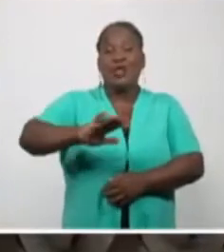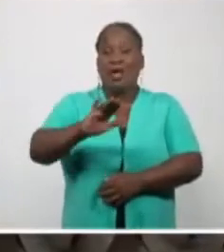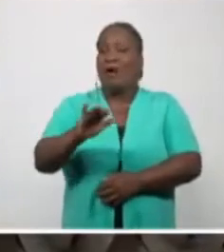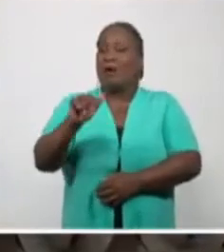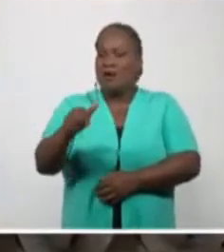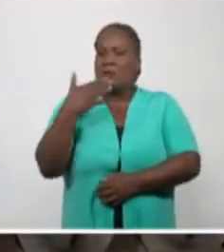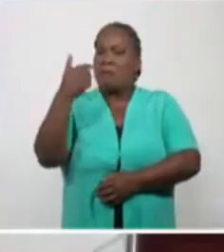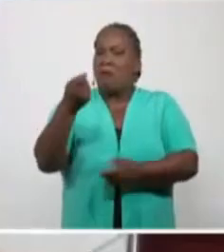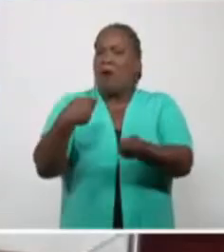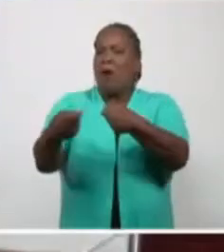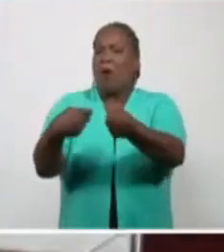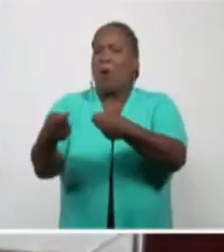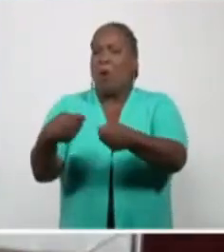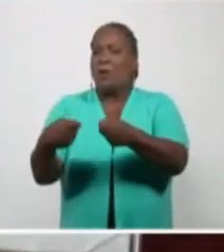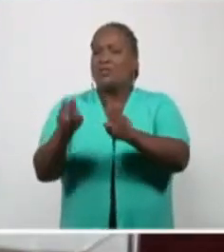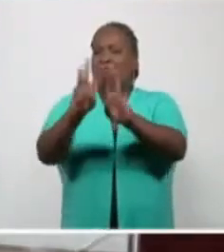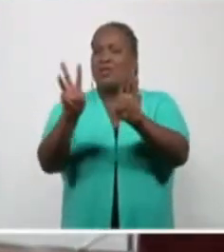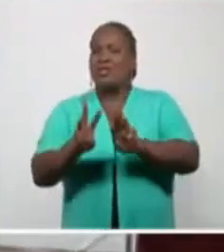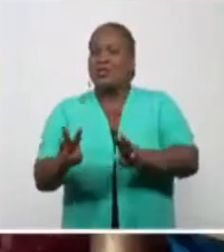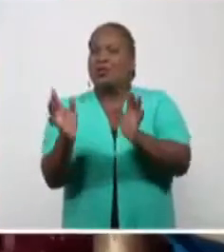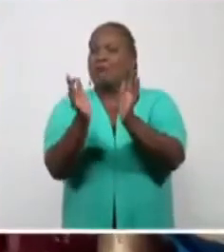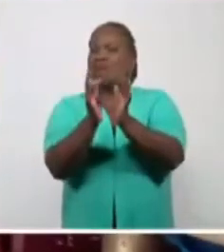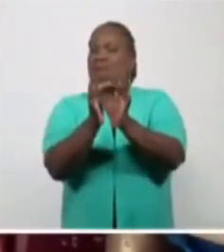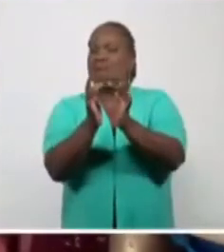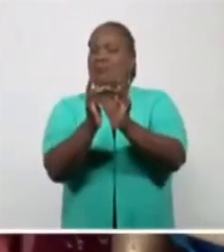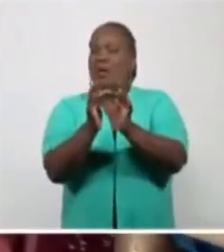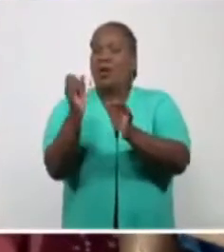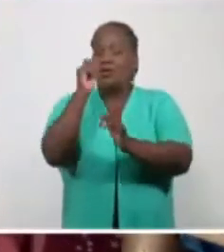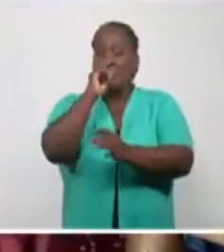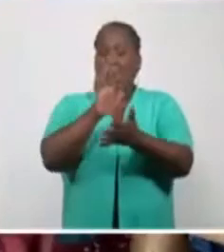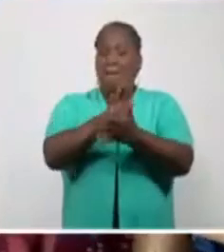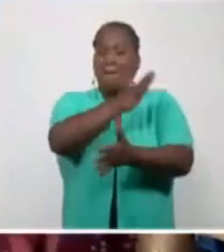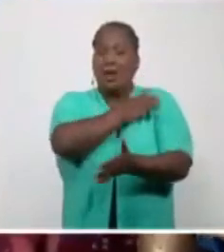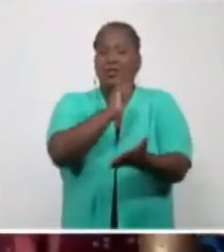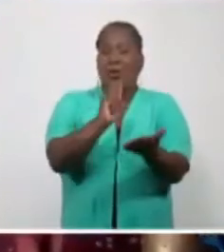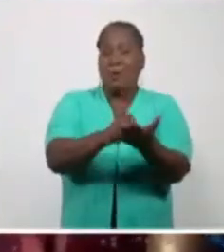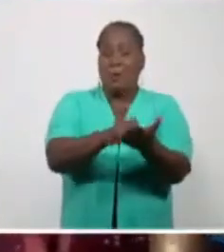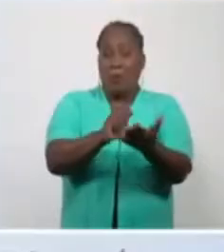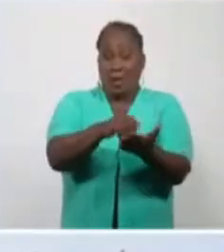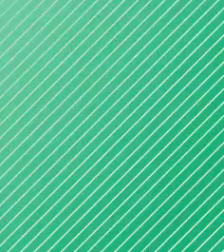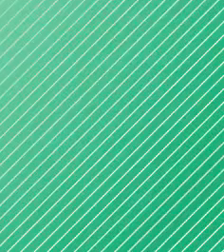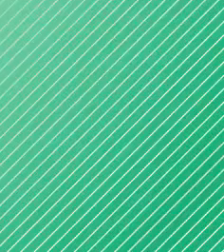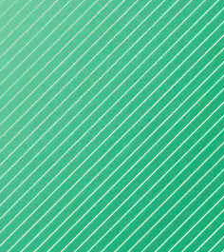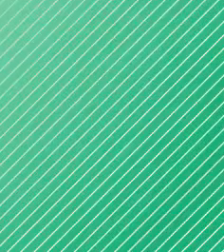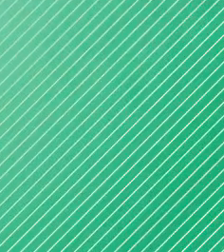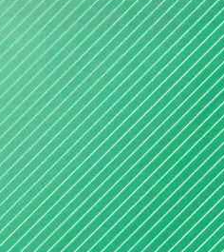comercio electrónico al finalizar marzo, disponible en todas las bodegas de la capital cienfueguera.